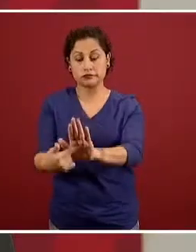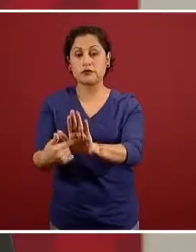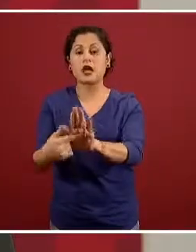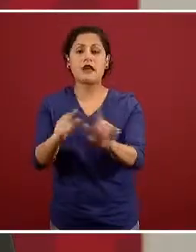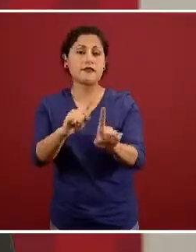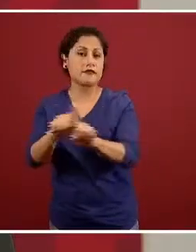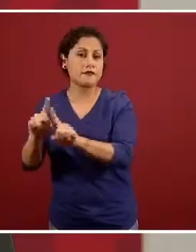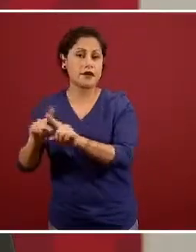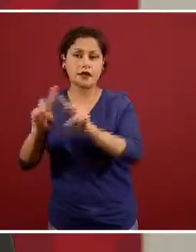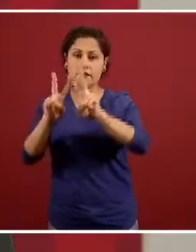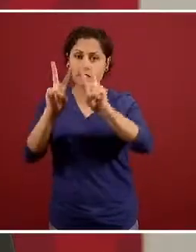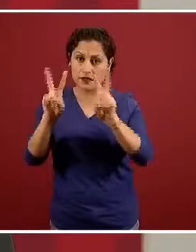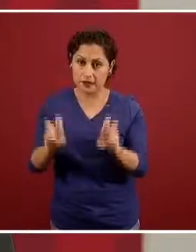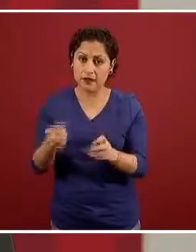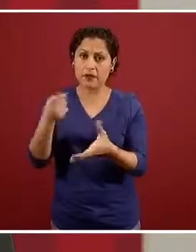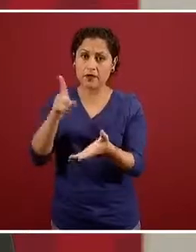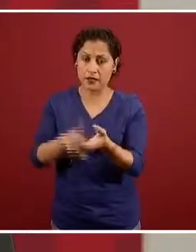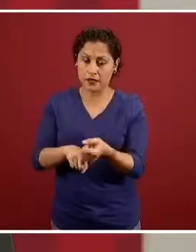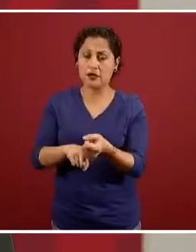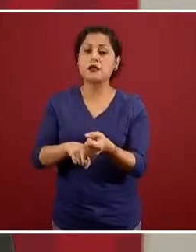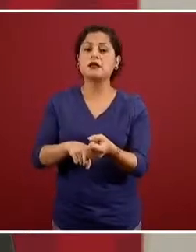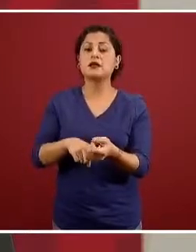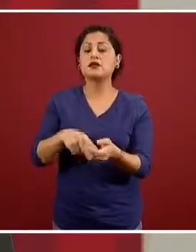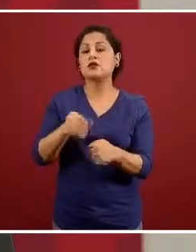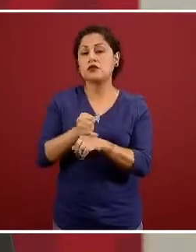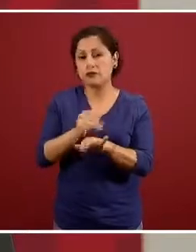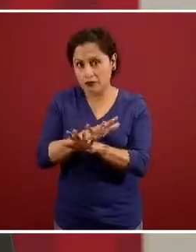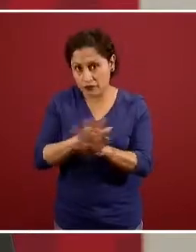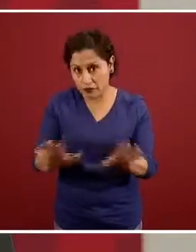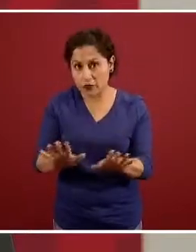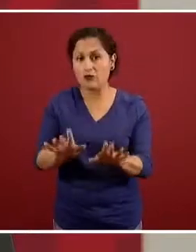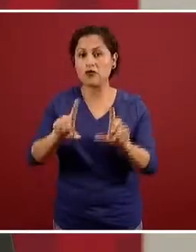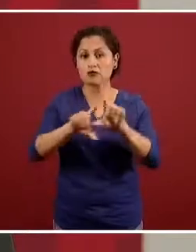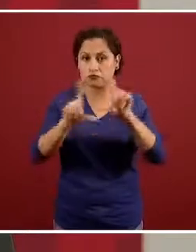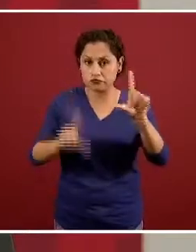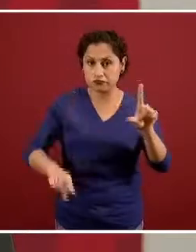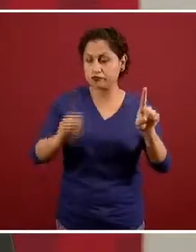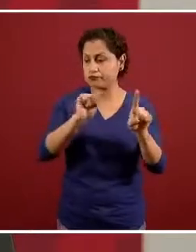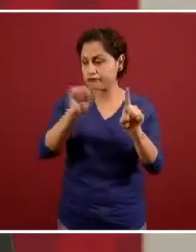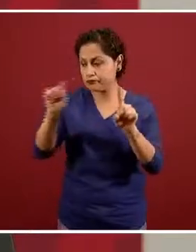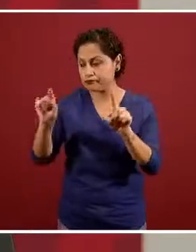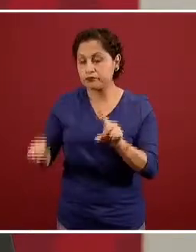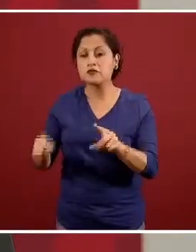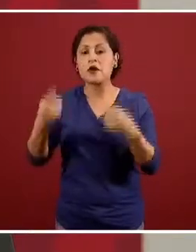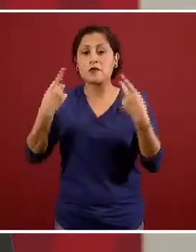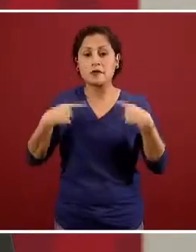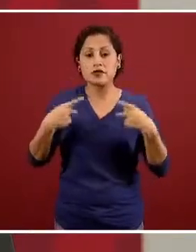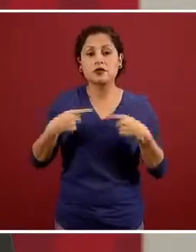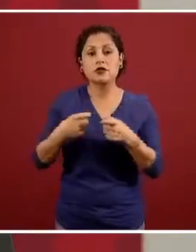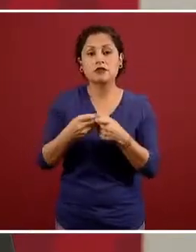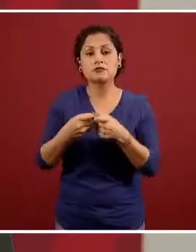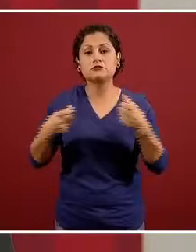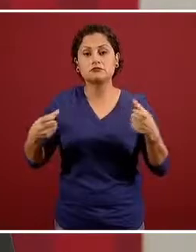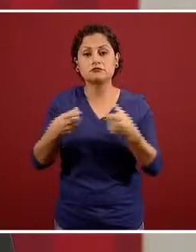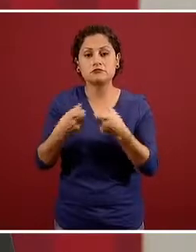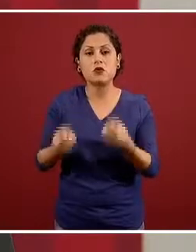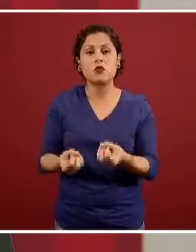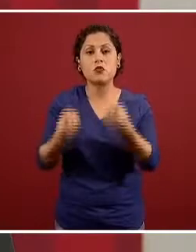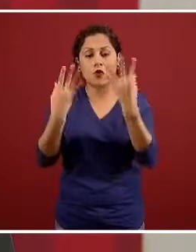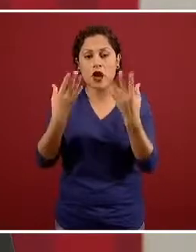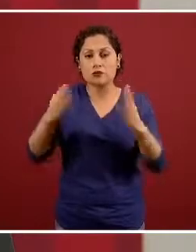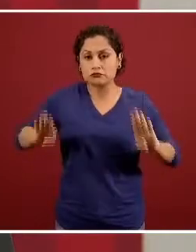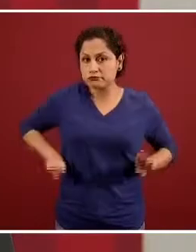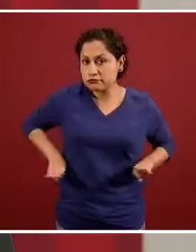el informe epidemiológico, donde hablamos de las personas con enfermedad, su confirmación, hospitalización, etcétera. El doctor Reyes